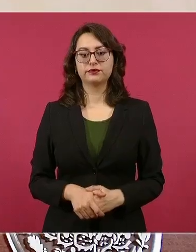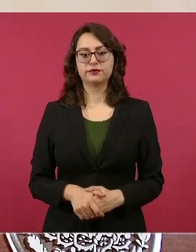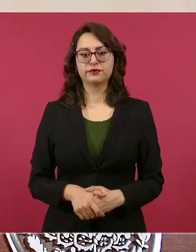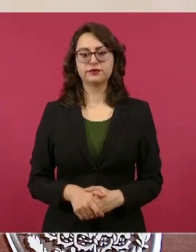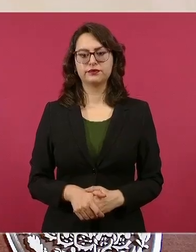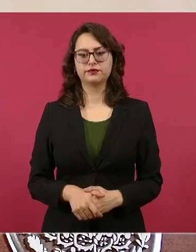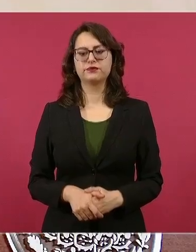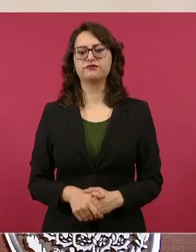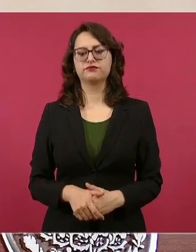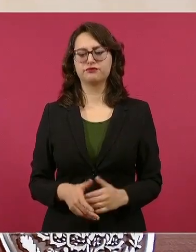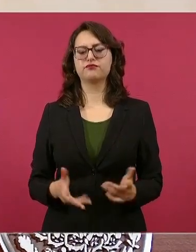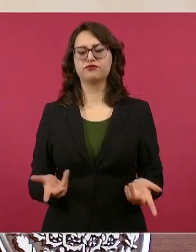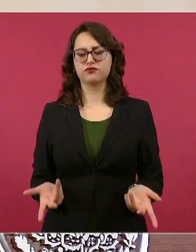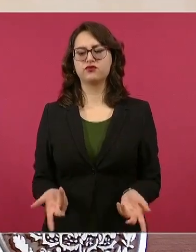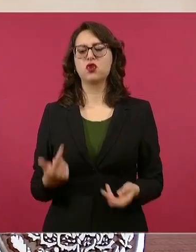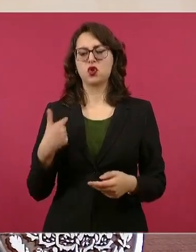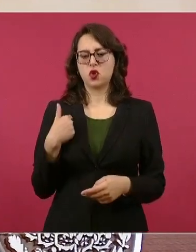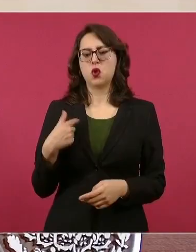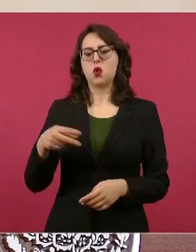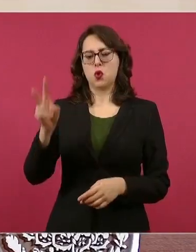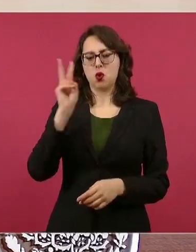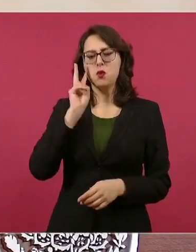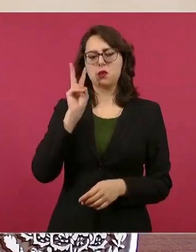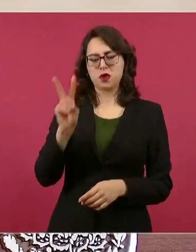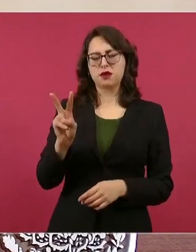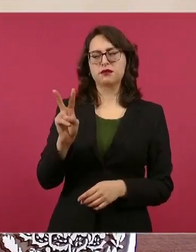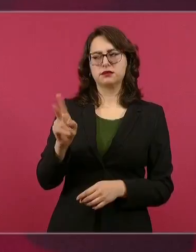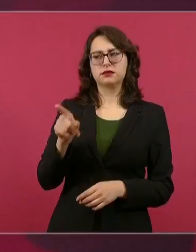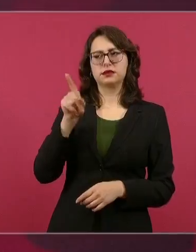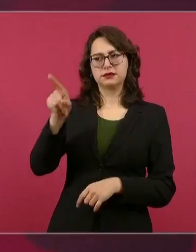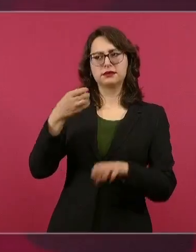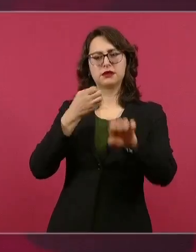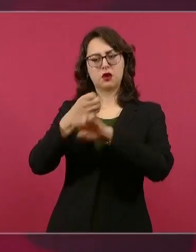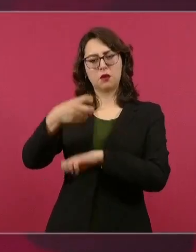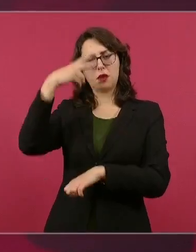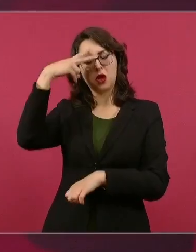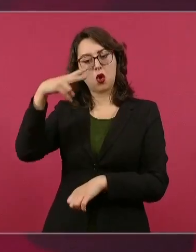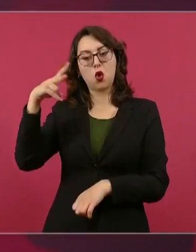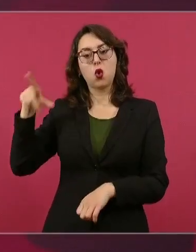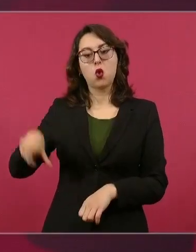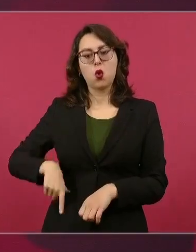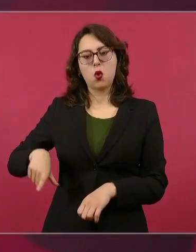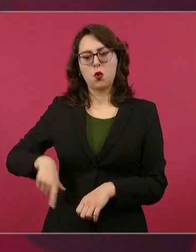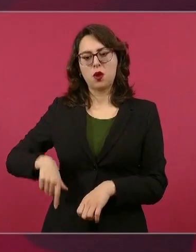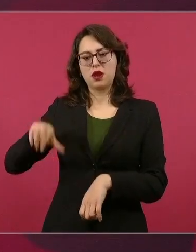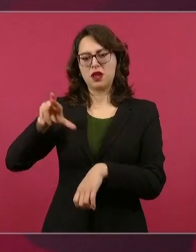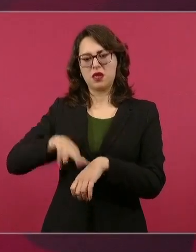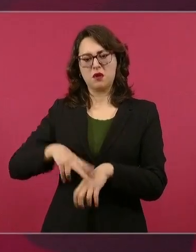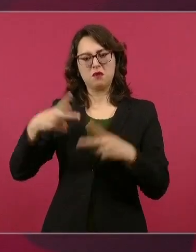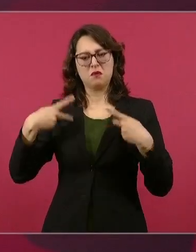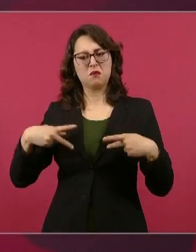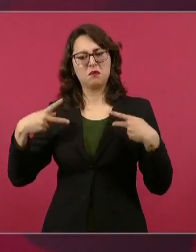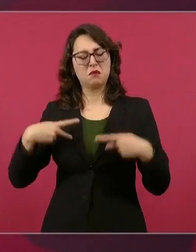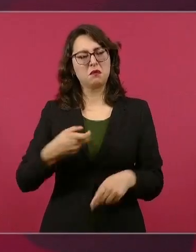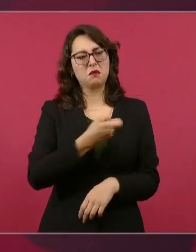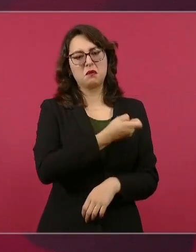reclamos al gobernador del Estado de México, pero totalmente